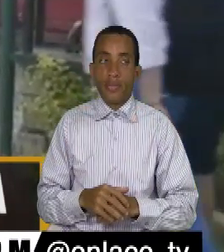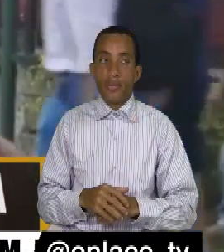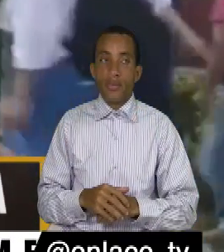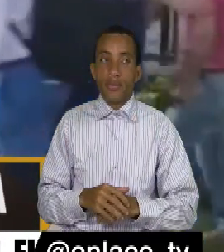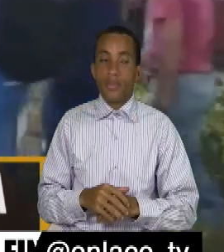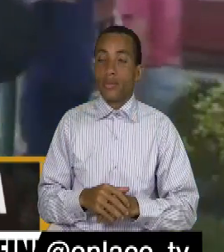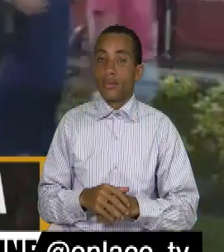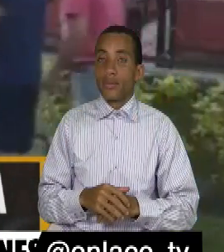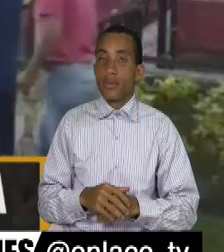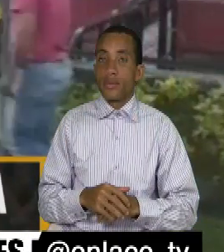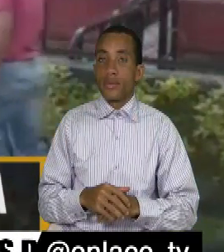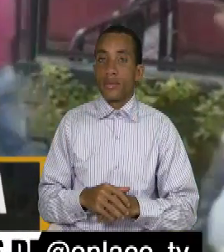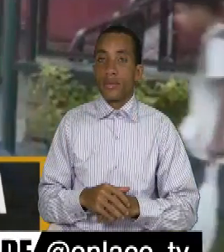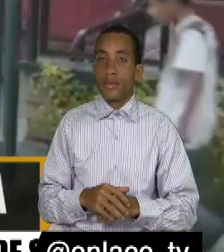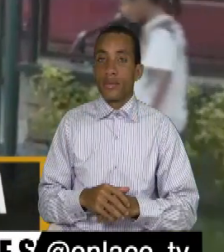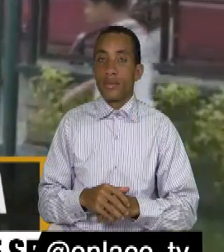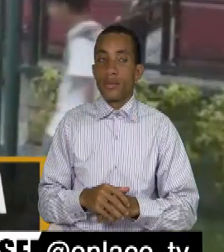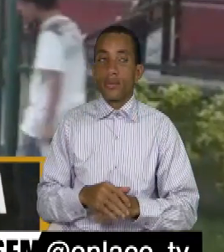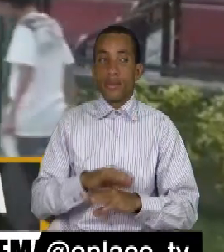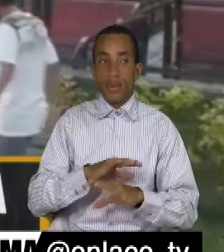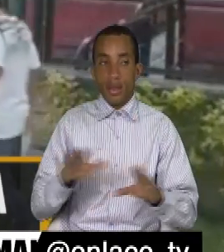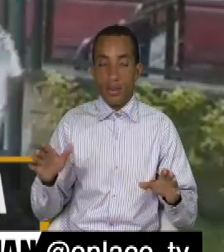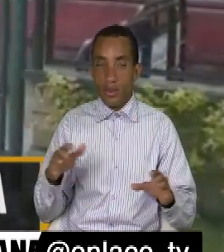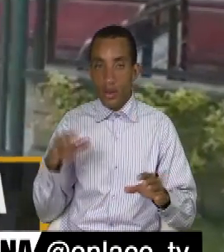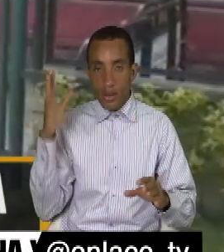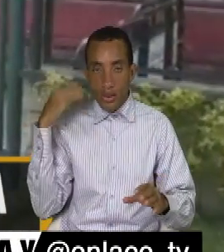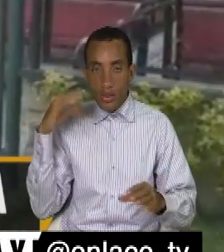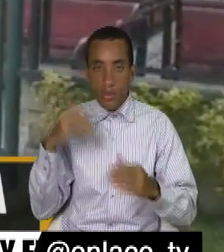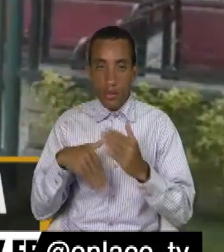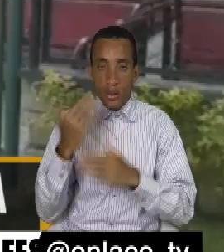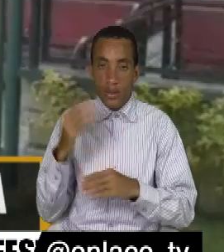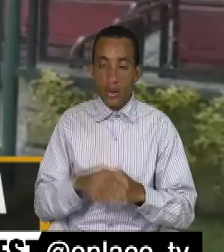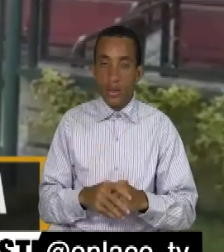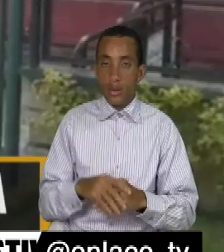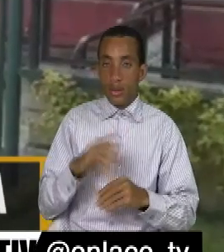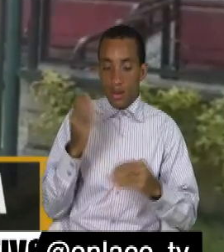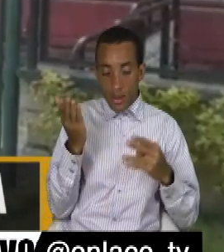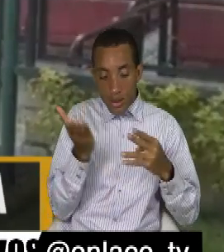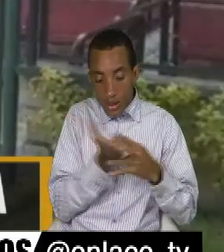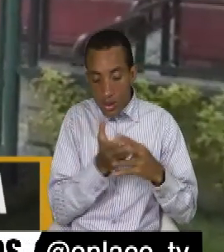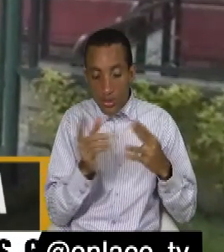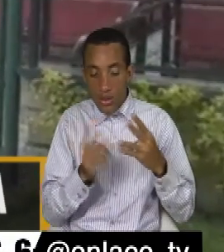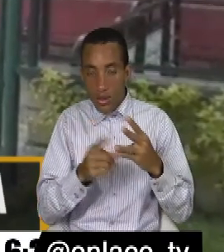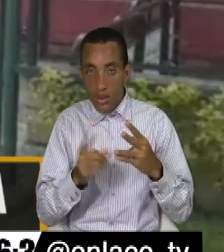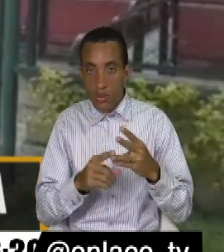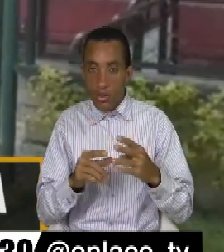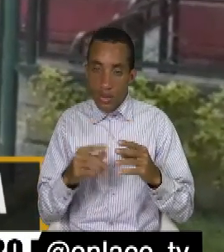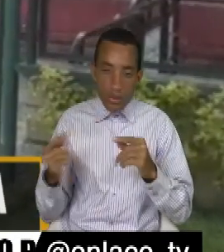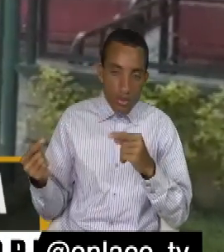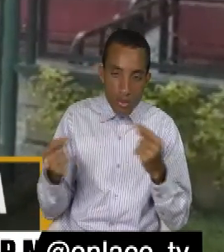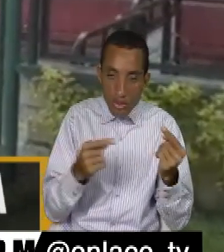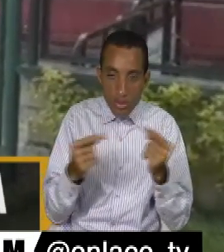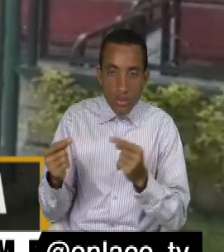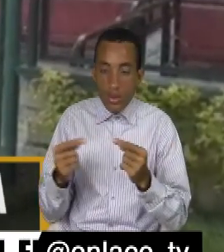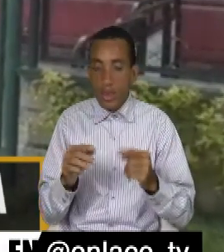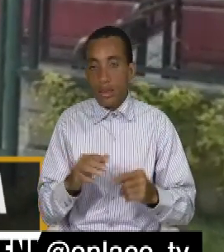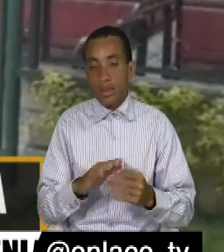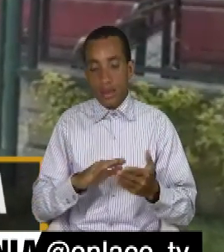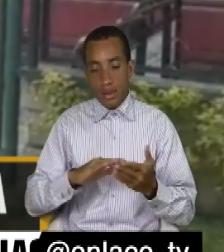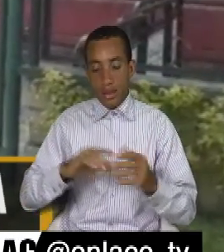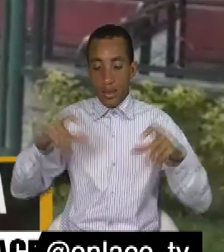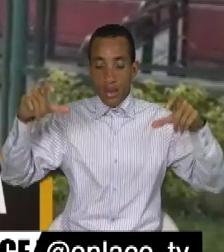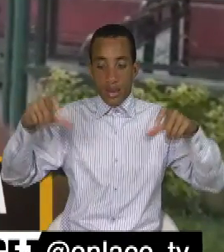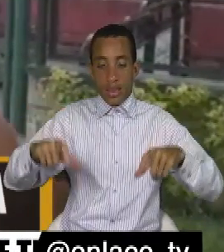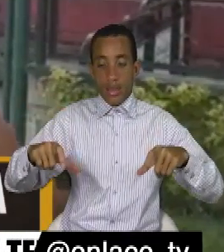partido perdían mucho el balón, pero en el segundo tiempo los vi que controlaron más, un poquitico pesada la cancha,